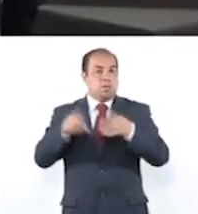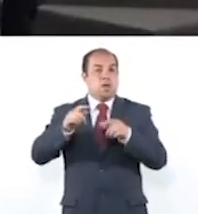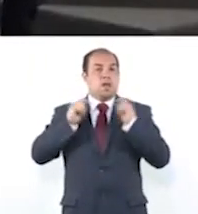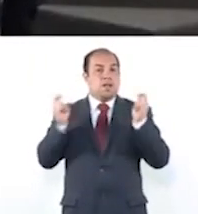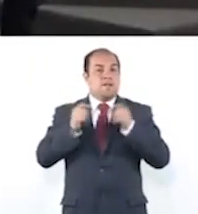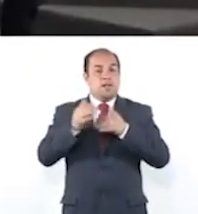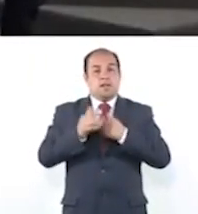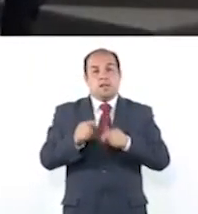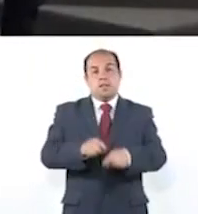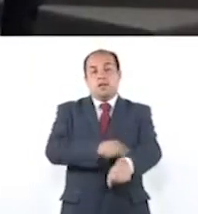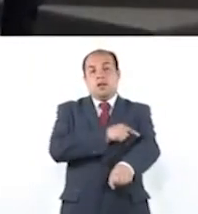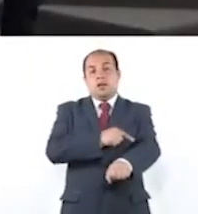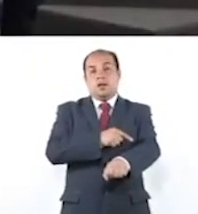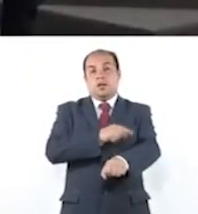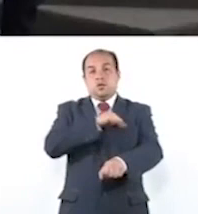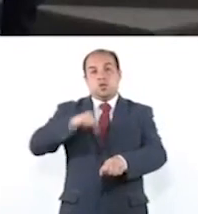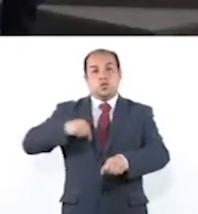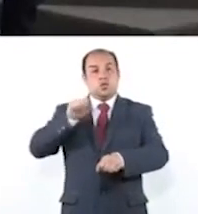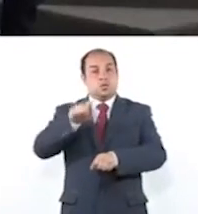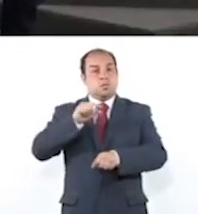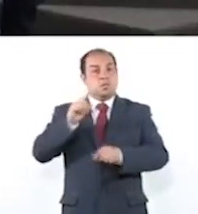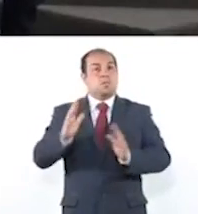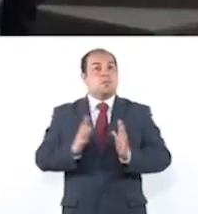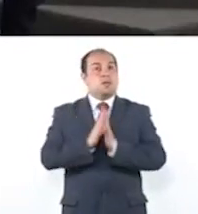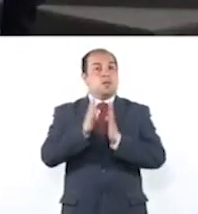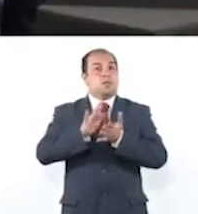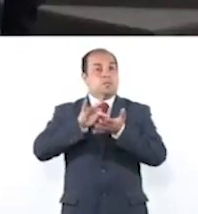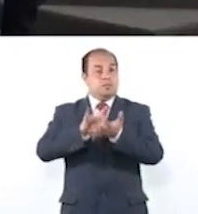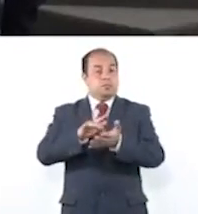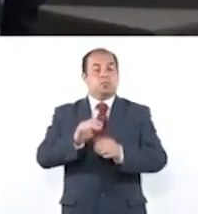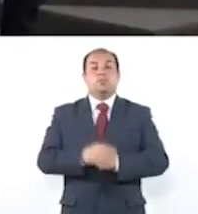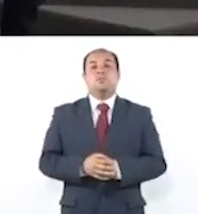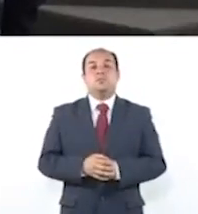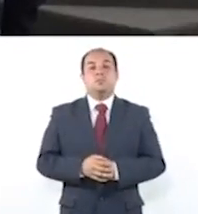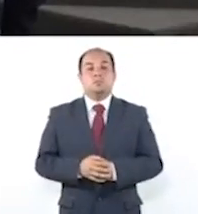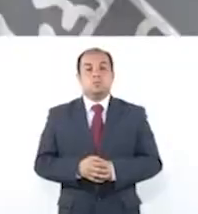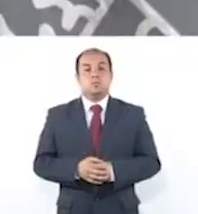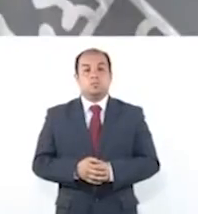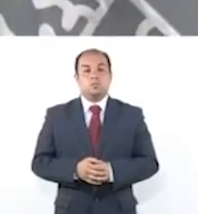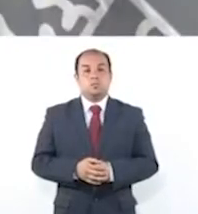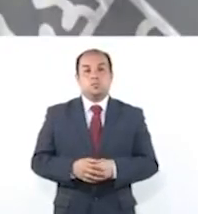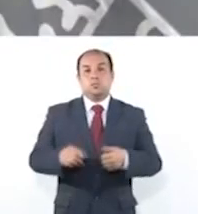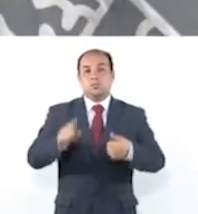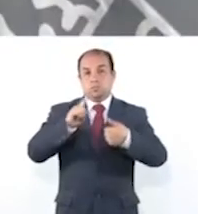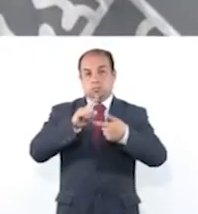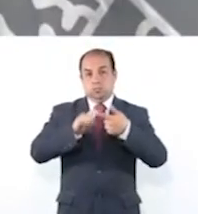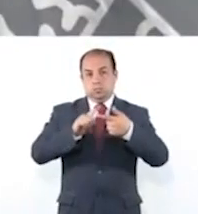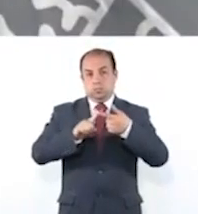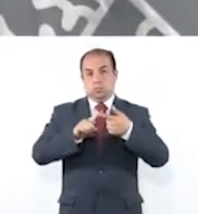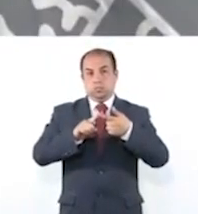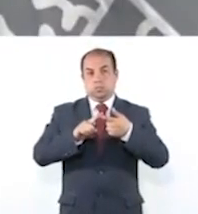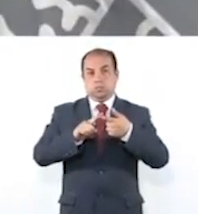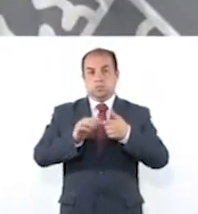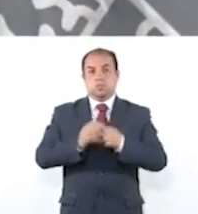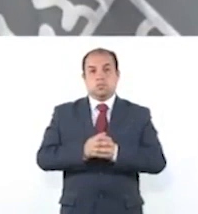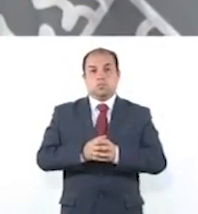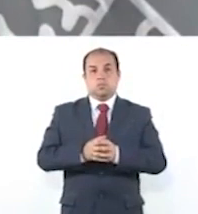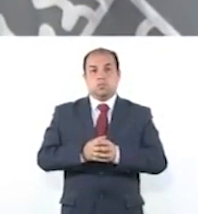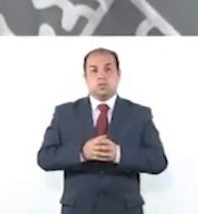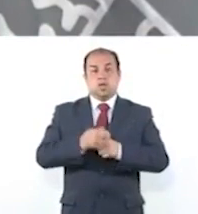se extiende y por lo tanto ahí vamos a estar también en apoyo. 7. Culminar la distribución